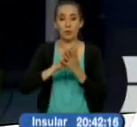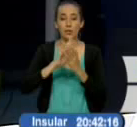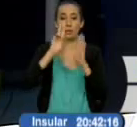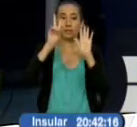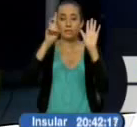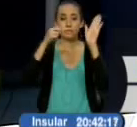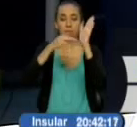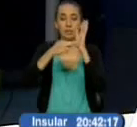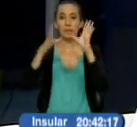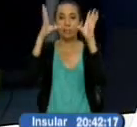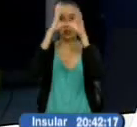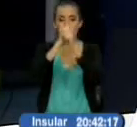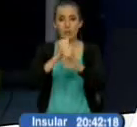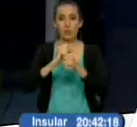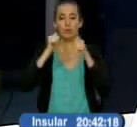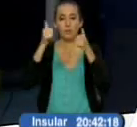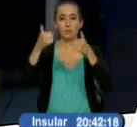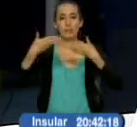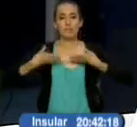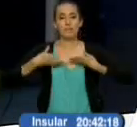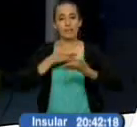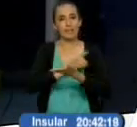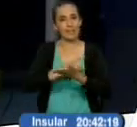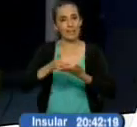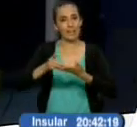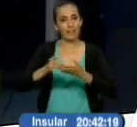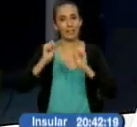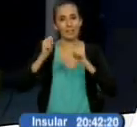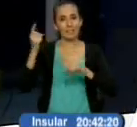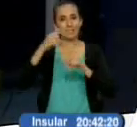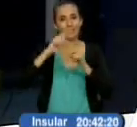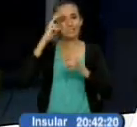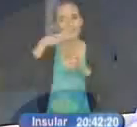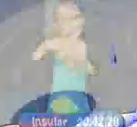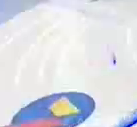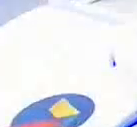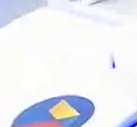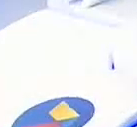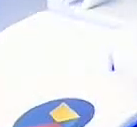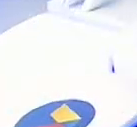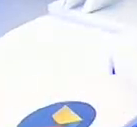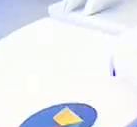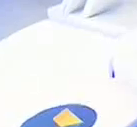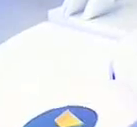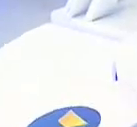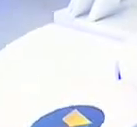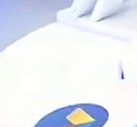19:30. Que tengan un feliz feriado. Hasta pronto.